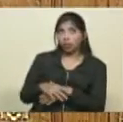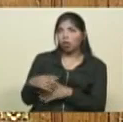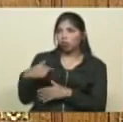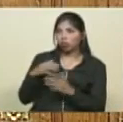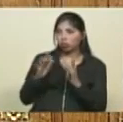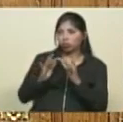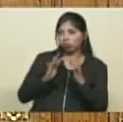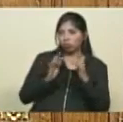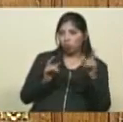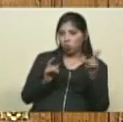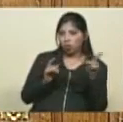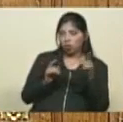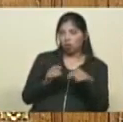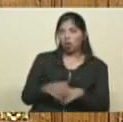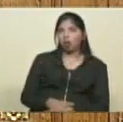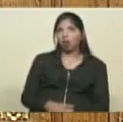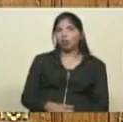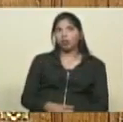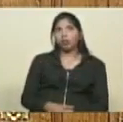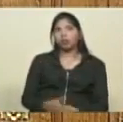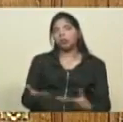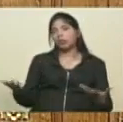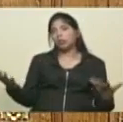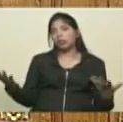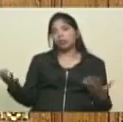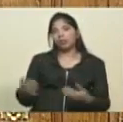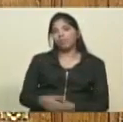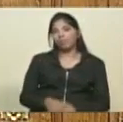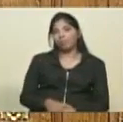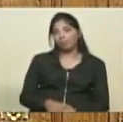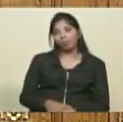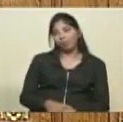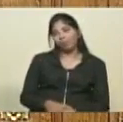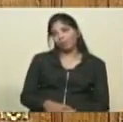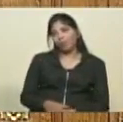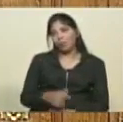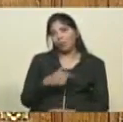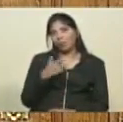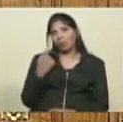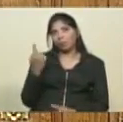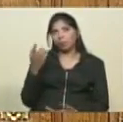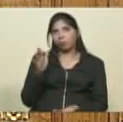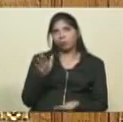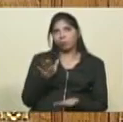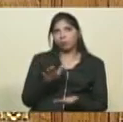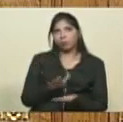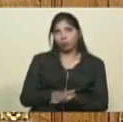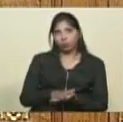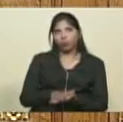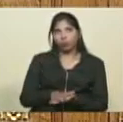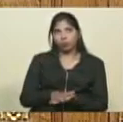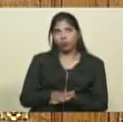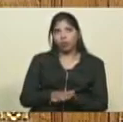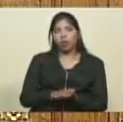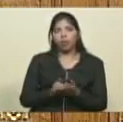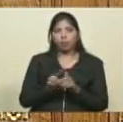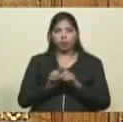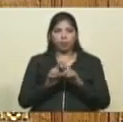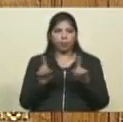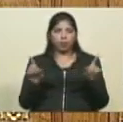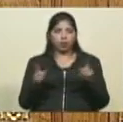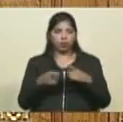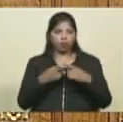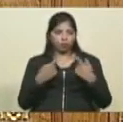con Magaly Gutiérrez. Triste martes, no regresó Dionisia, pero está aquí en nuestros corazones.